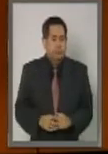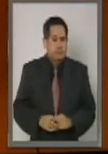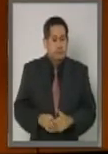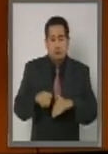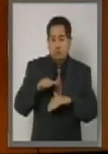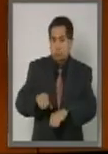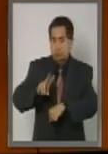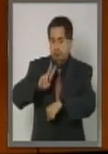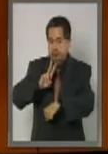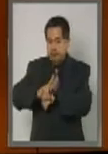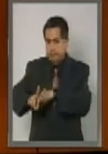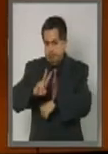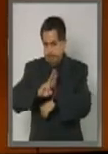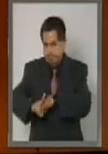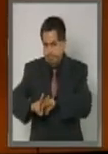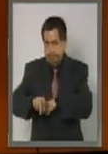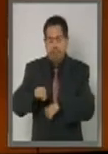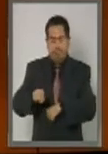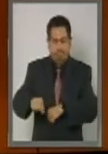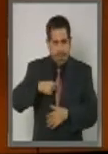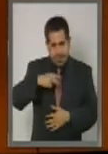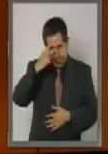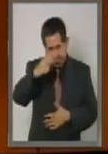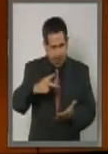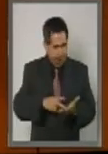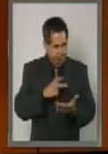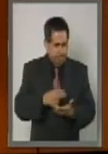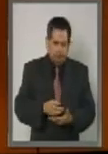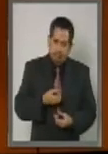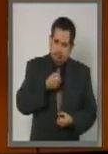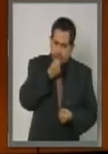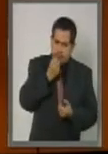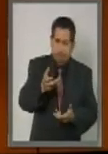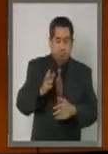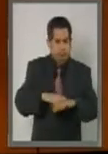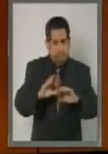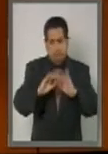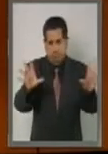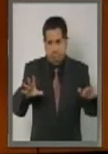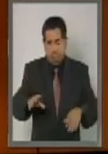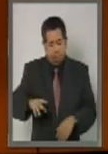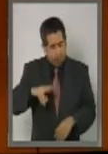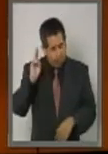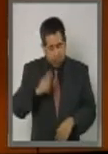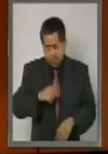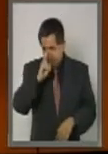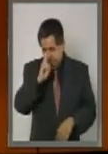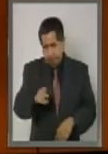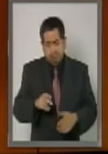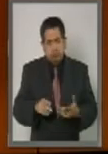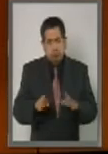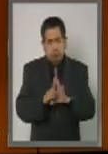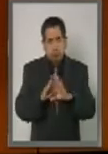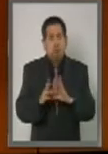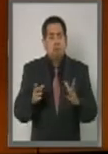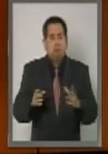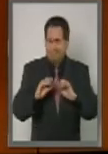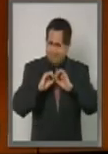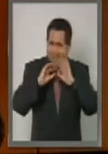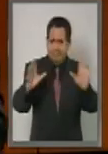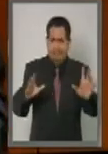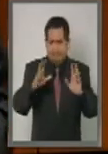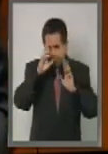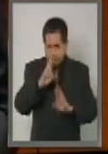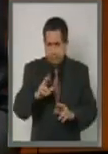Venezuela, México ha expresado con claridad la preocupación que conlleva a muchos países